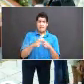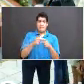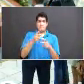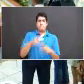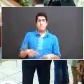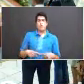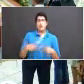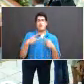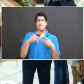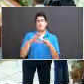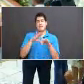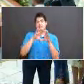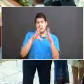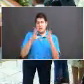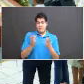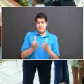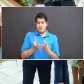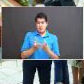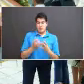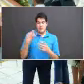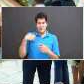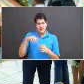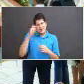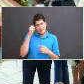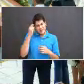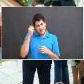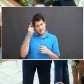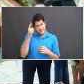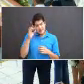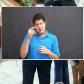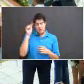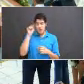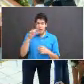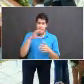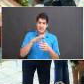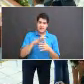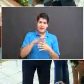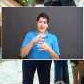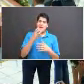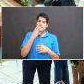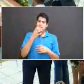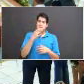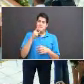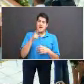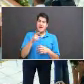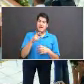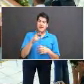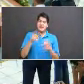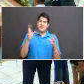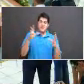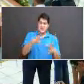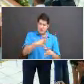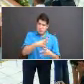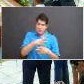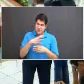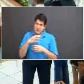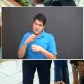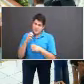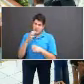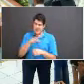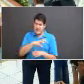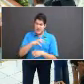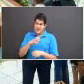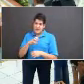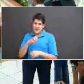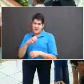mundo, dando a entender con esto que ese pan, ese cuerpo, es como que estuviera absorbiendo y arrancando la